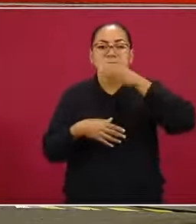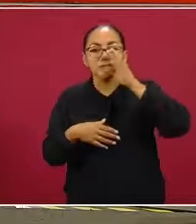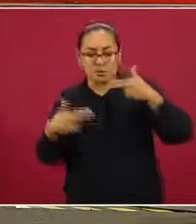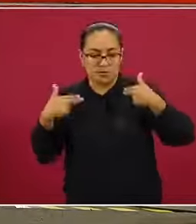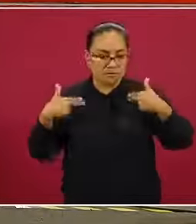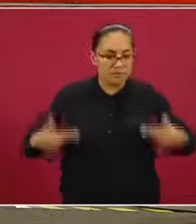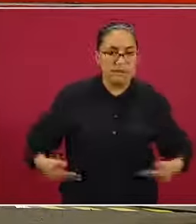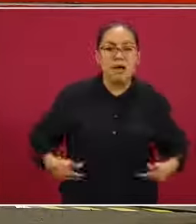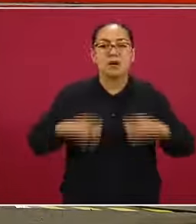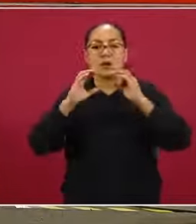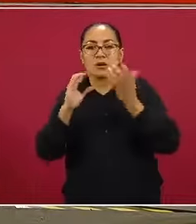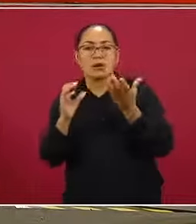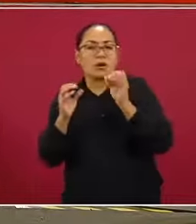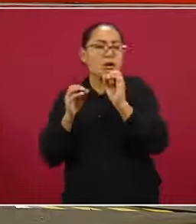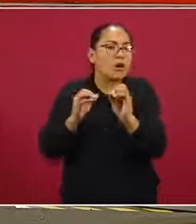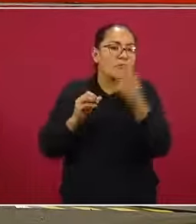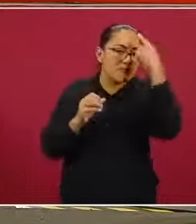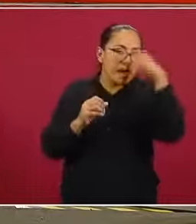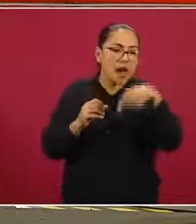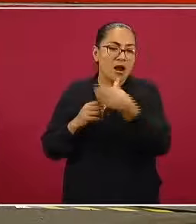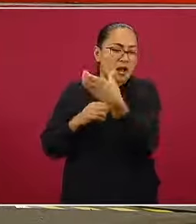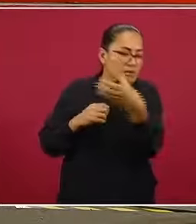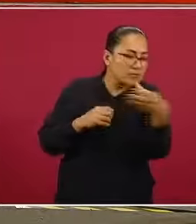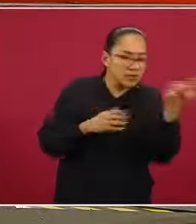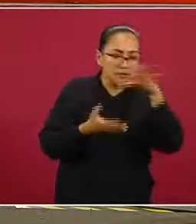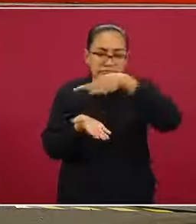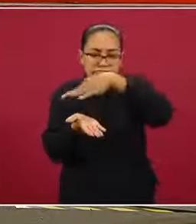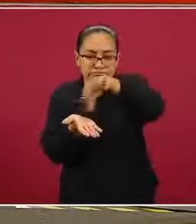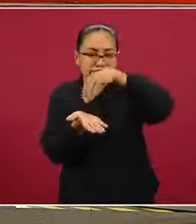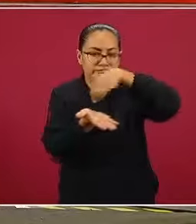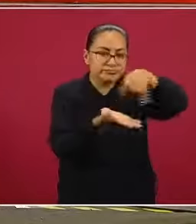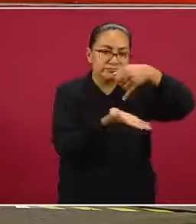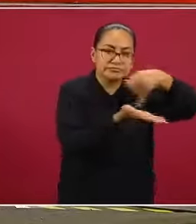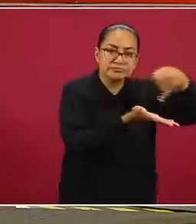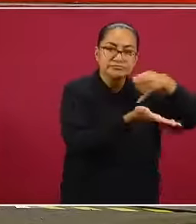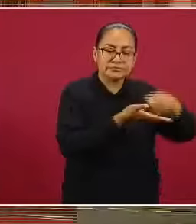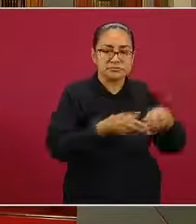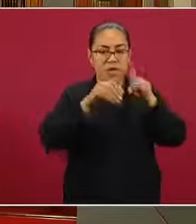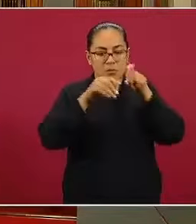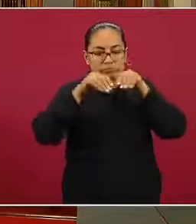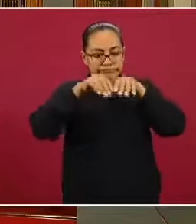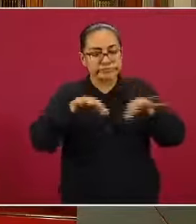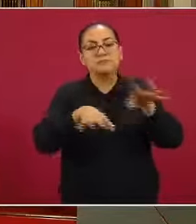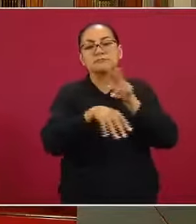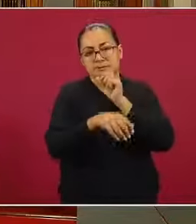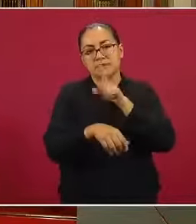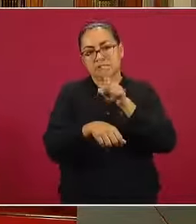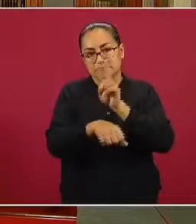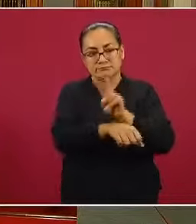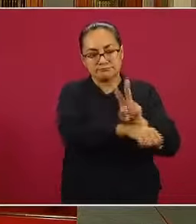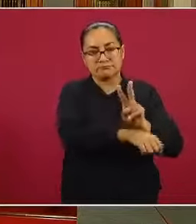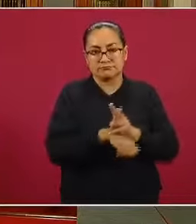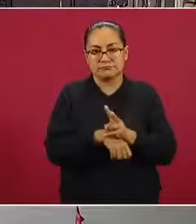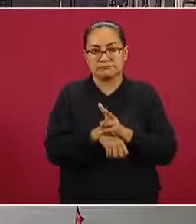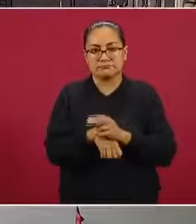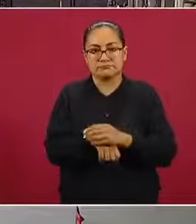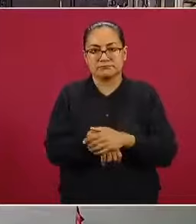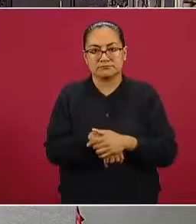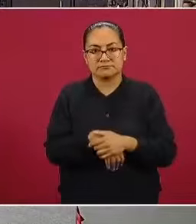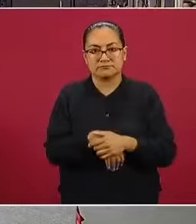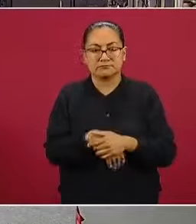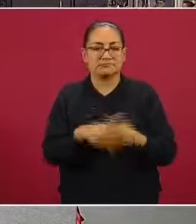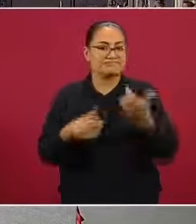el agua que se utiliza para cultivos. Entonces también se está trabajando en ese sentido. Muchas gracias. Ya no nos va a dar tiempo de